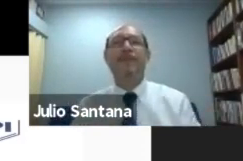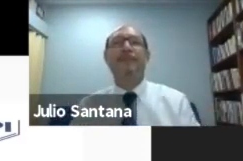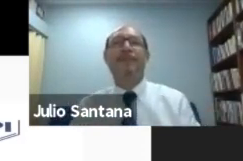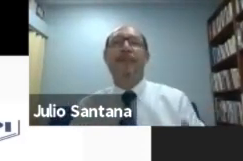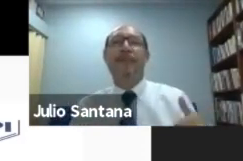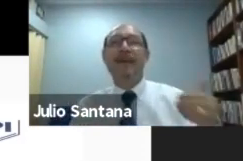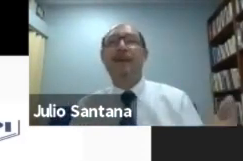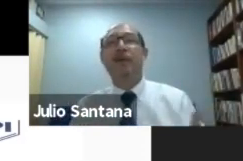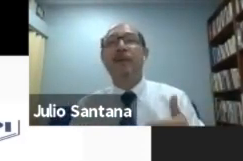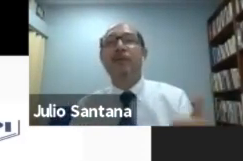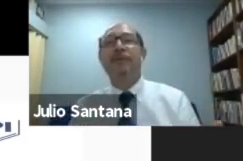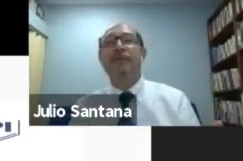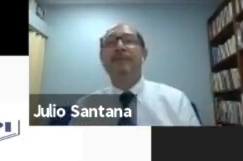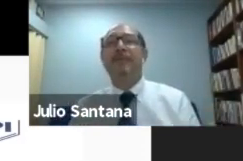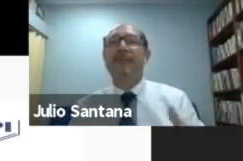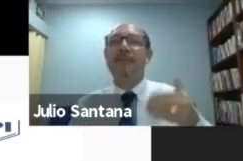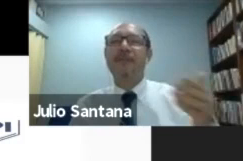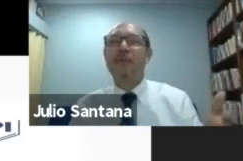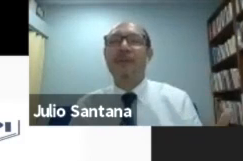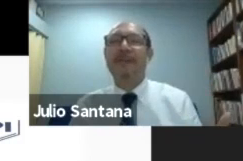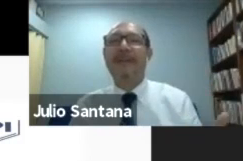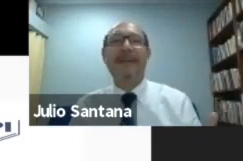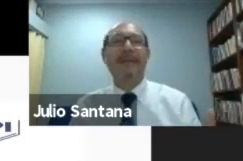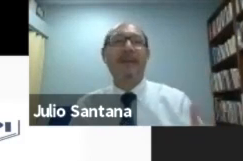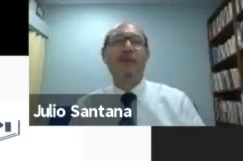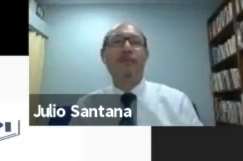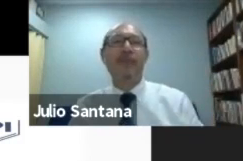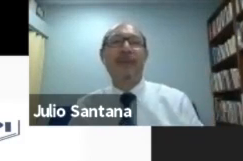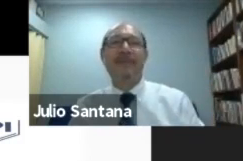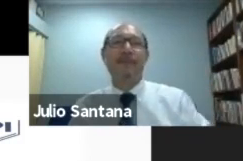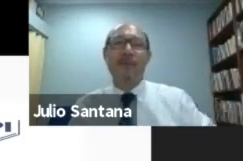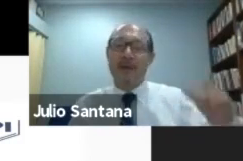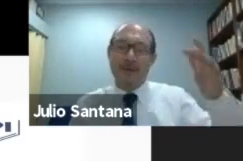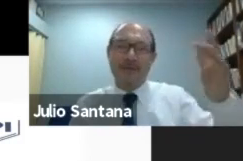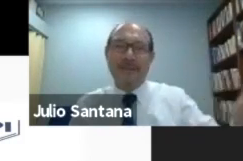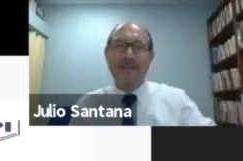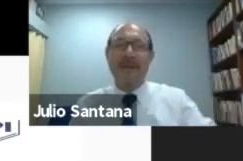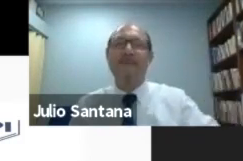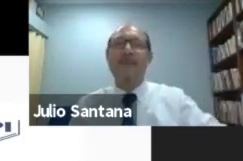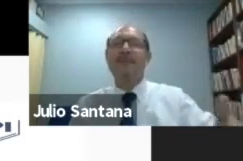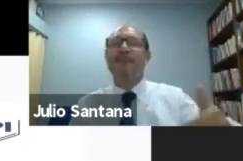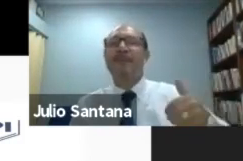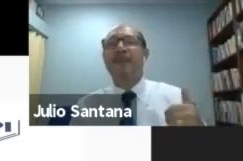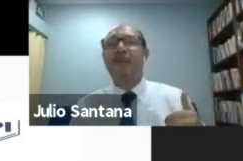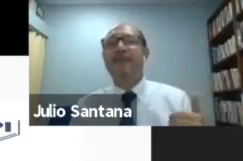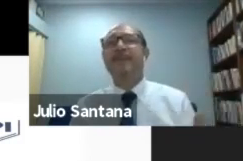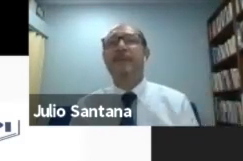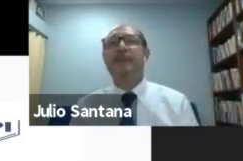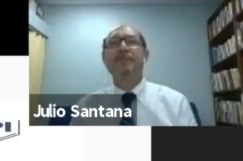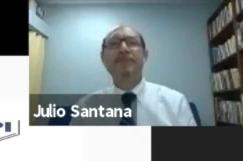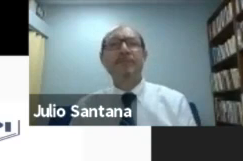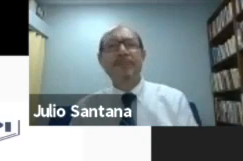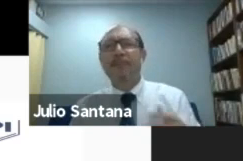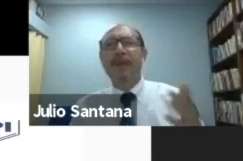electrónicos. Varios de los estudios y esfuerzos gubernamentales y de salud pública se han probado con efectividad su